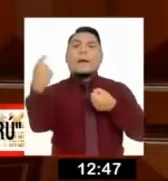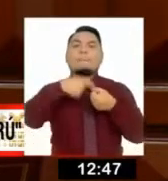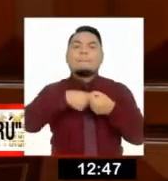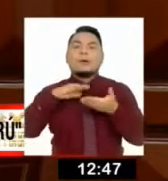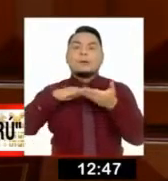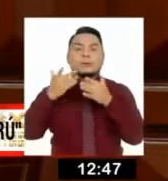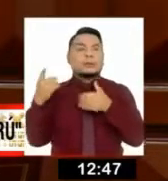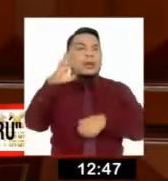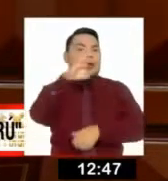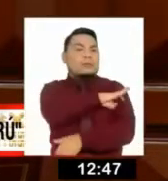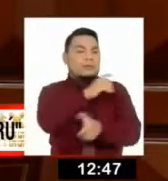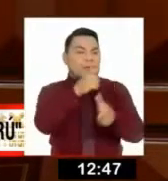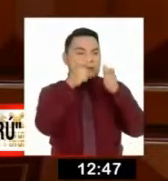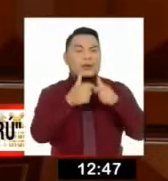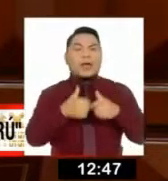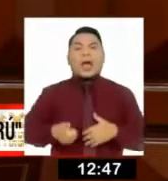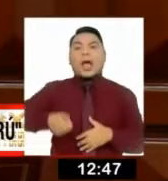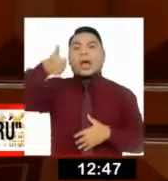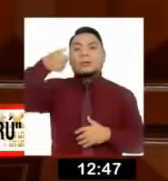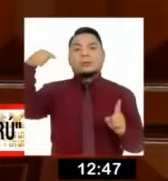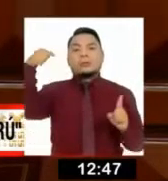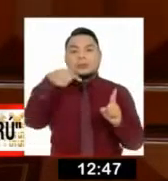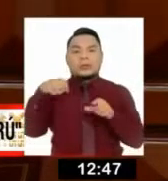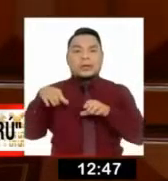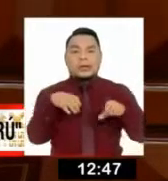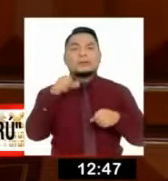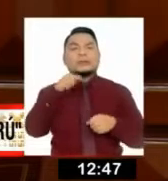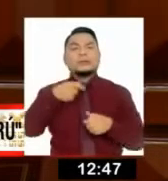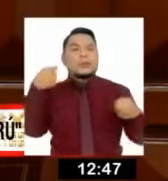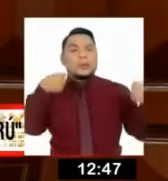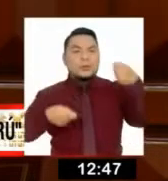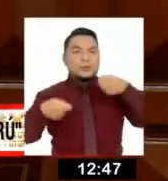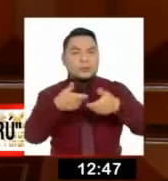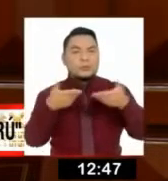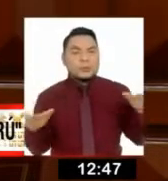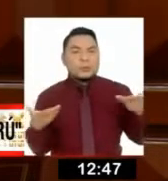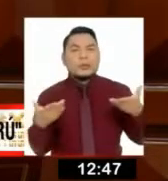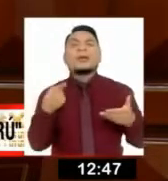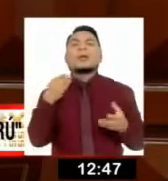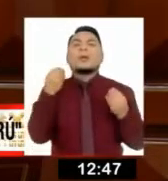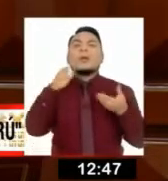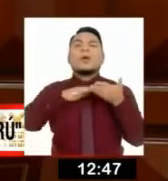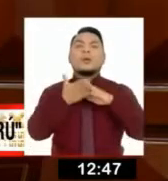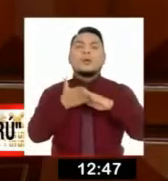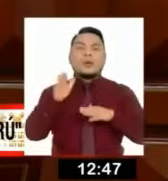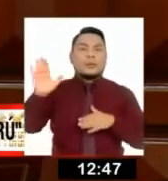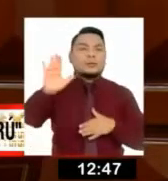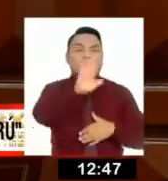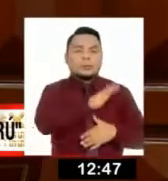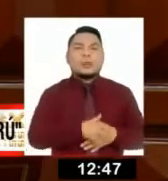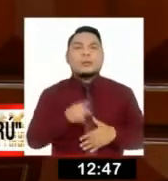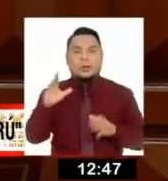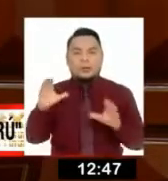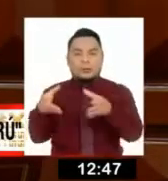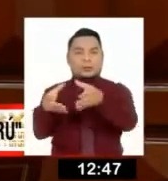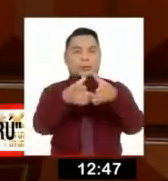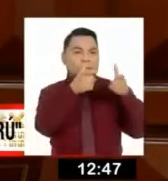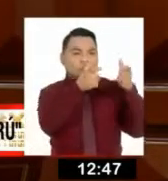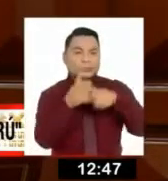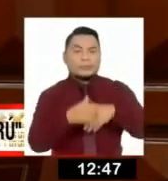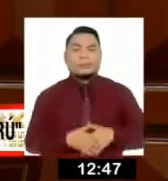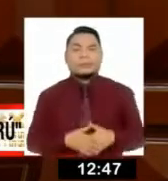la fiscalización a las autoridades en la ejecución de la inversión pública en las comunidades.